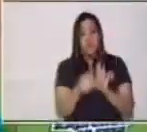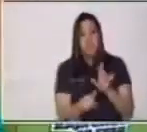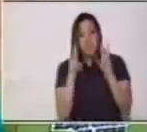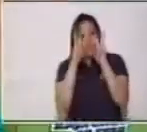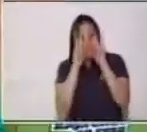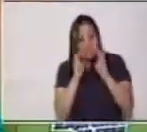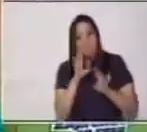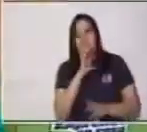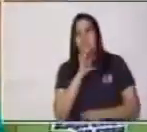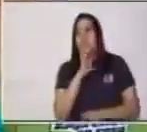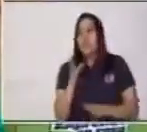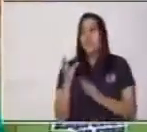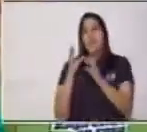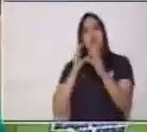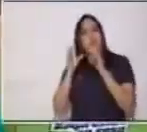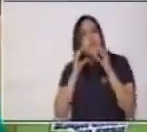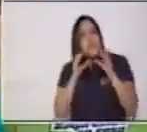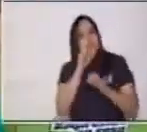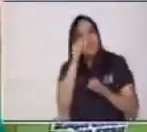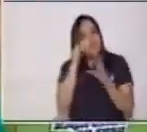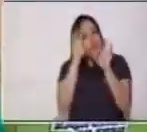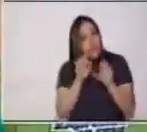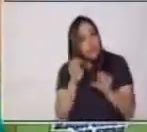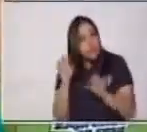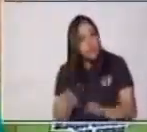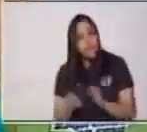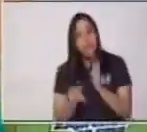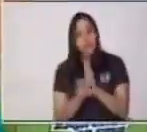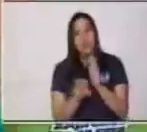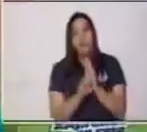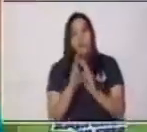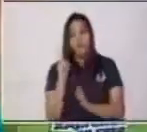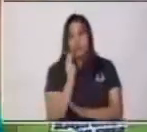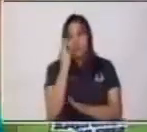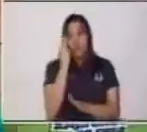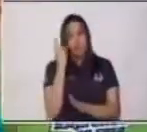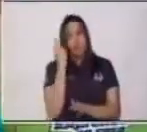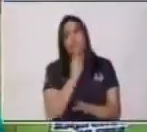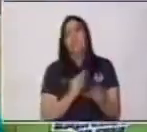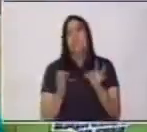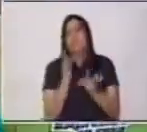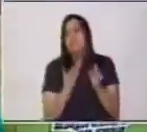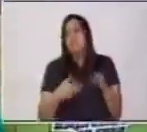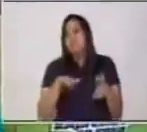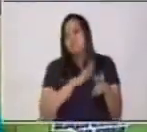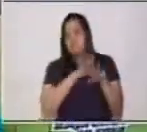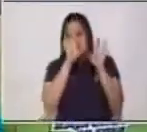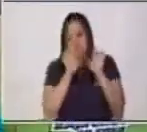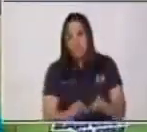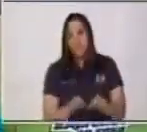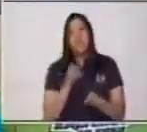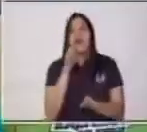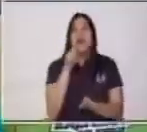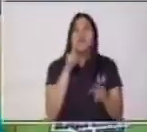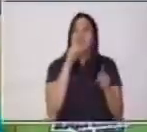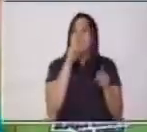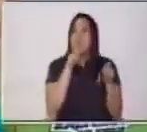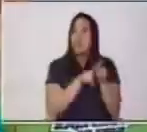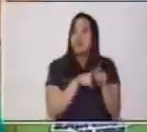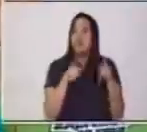diálogos, conversaciones de dos o más personas. A ellos los vamos a